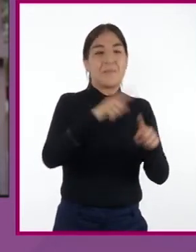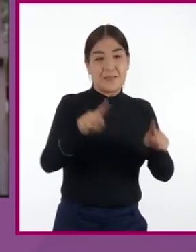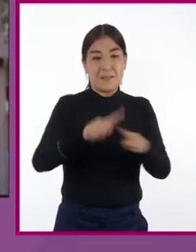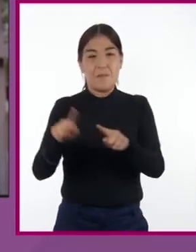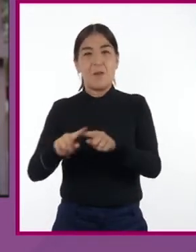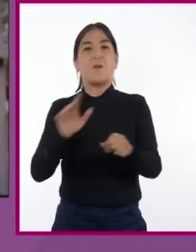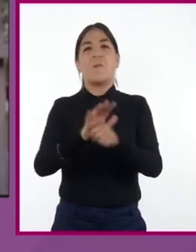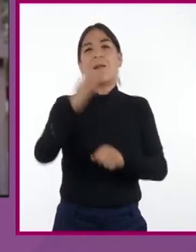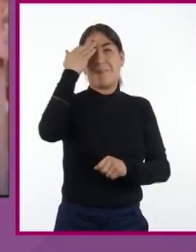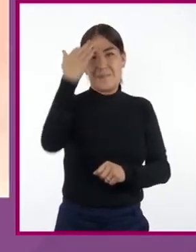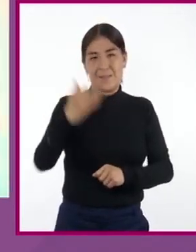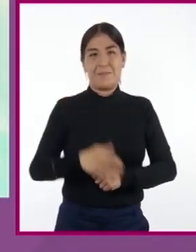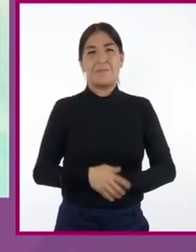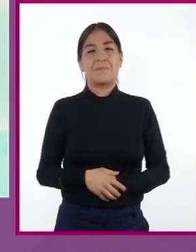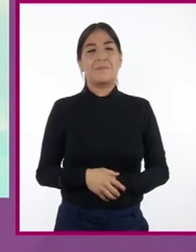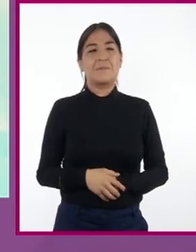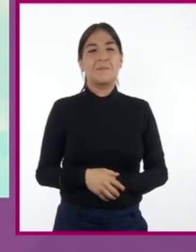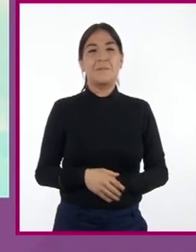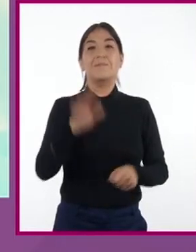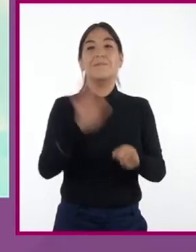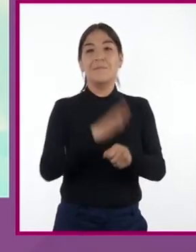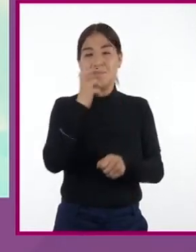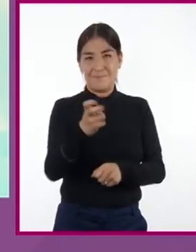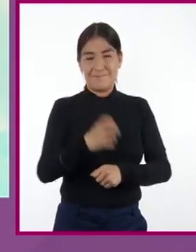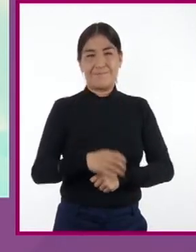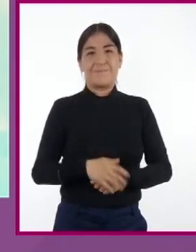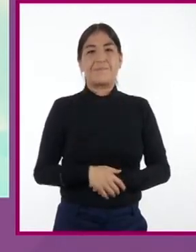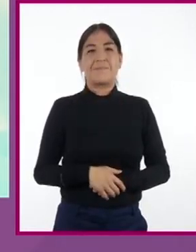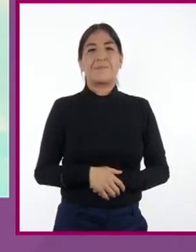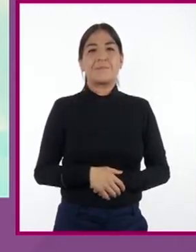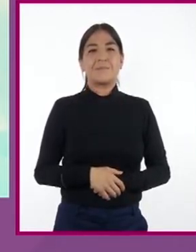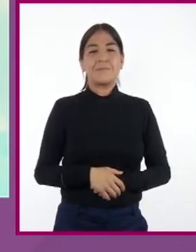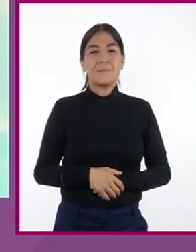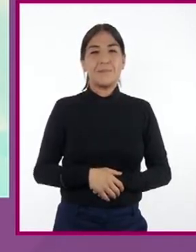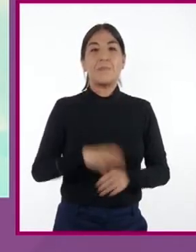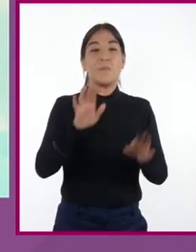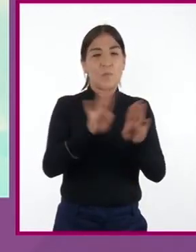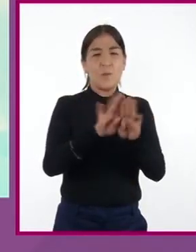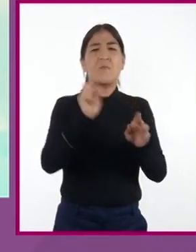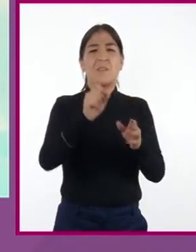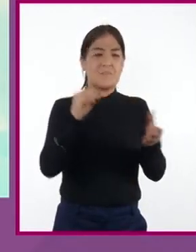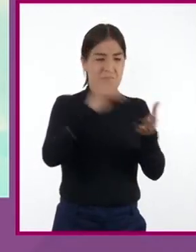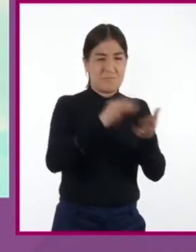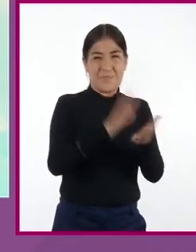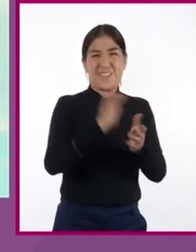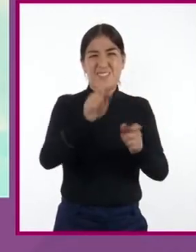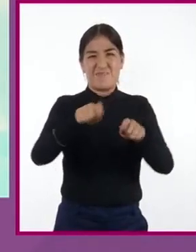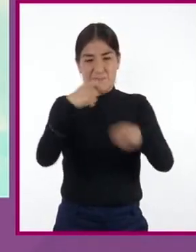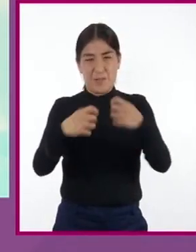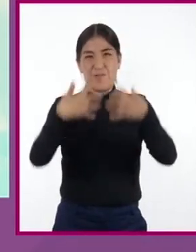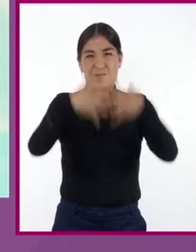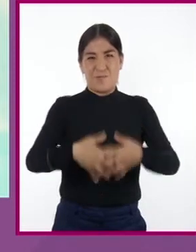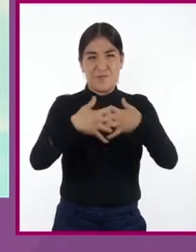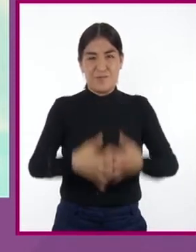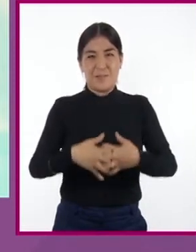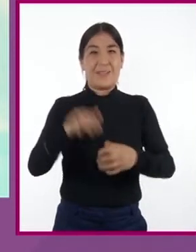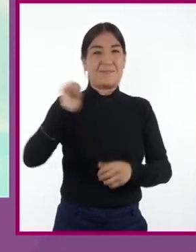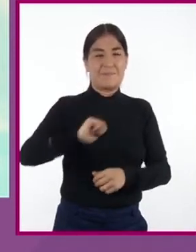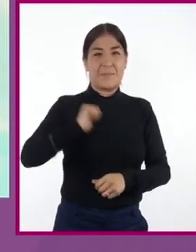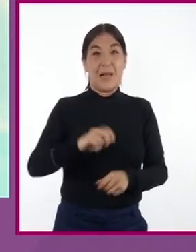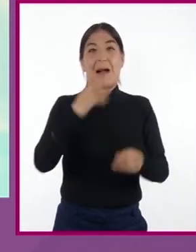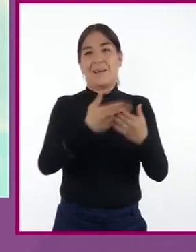determinado periodo de tiempo. Por ejemplo, en un texto sobre la producción de plásticos desde que se industrializó